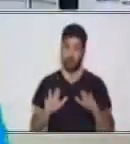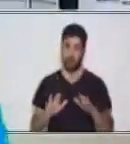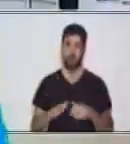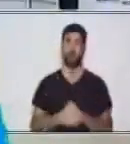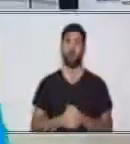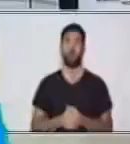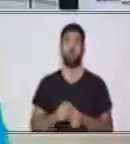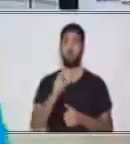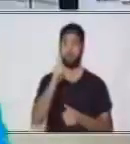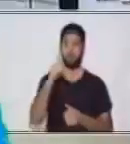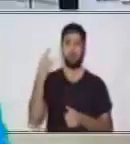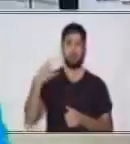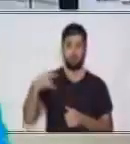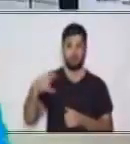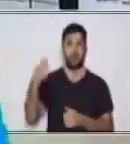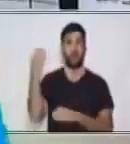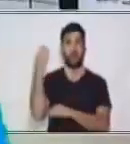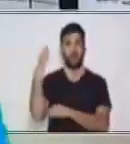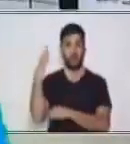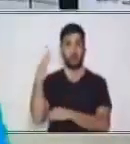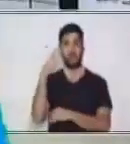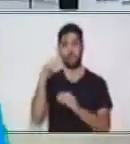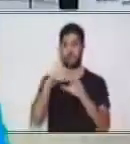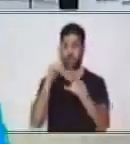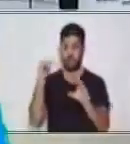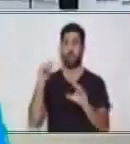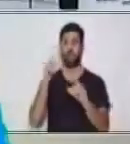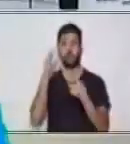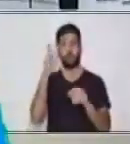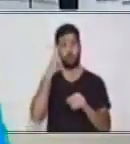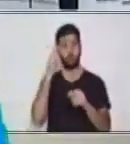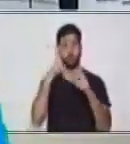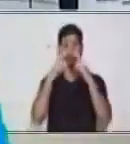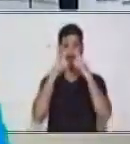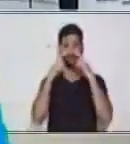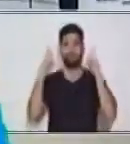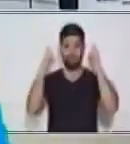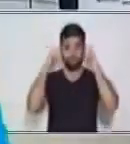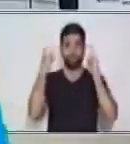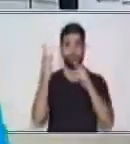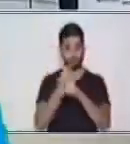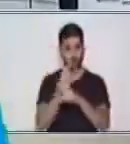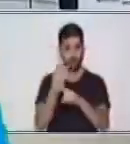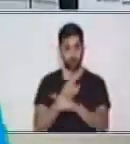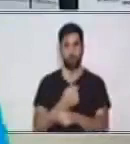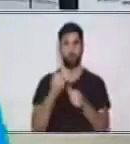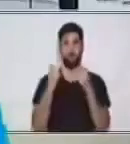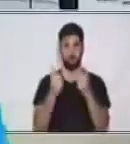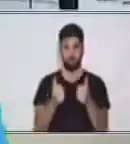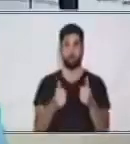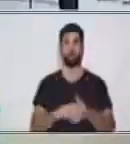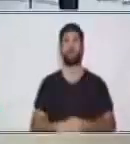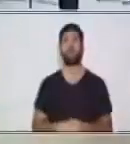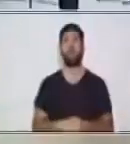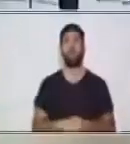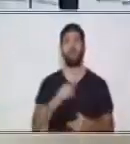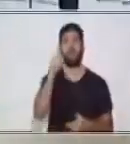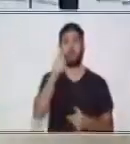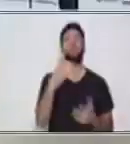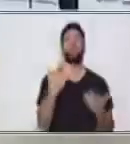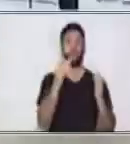alguna situación de emergencia tienes que salir, siempre utiliza tu mascarilla. Y siempre